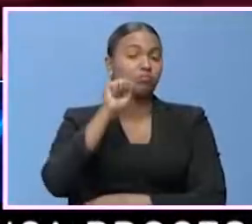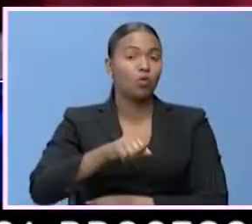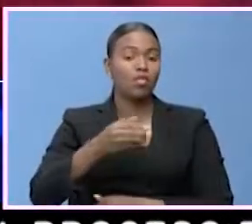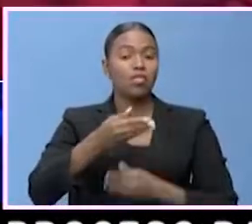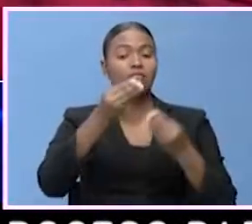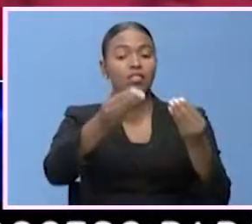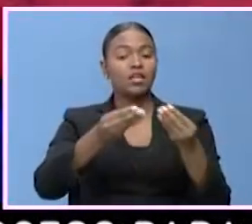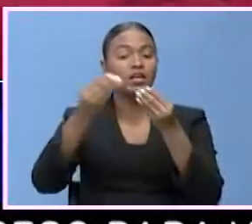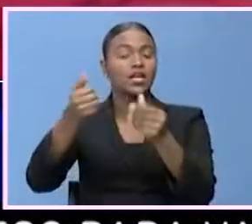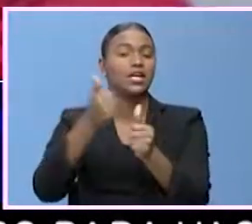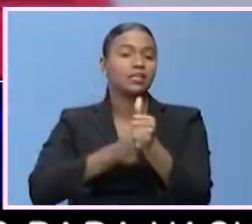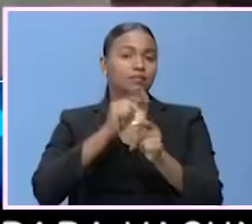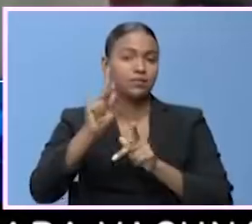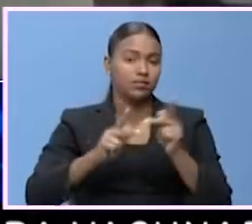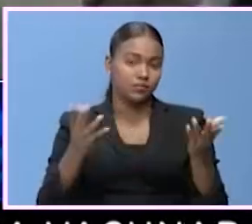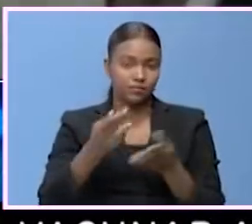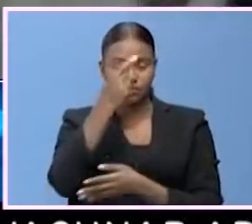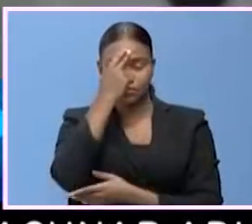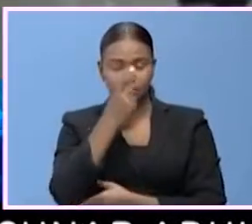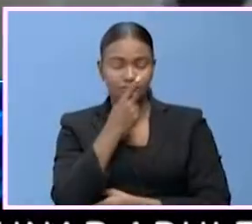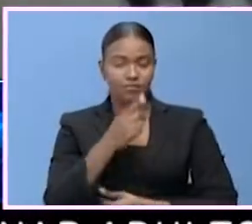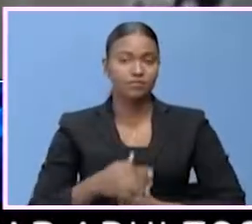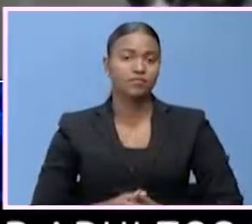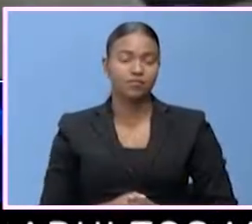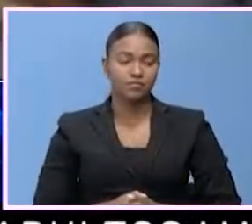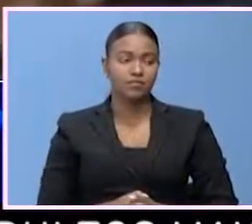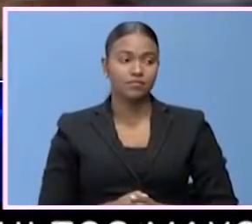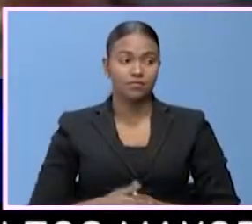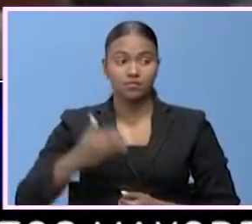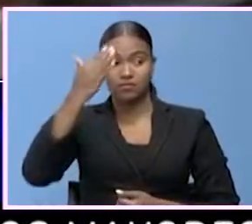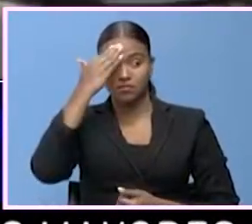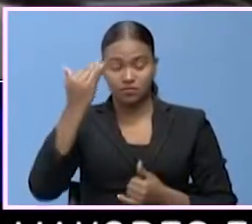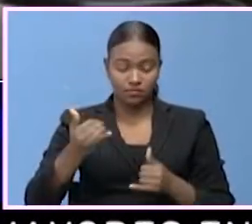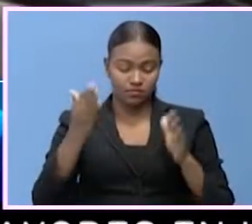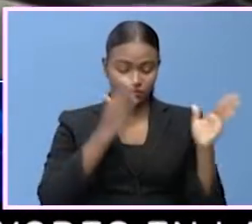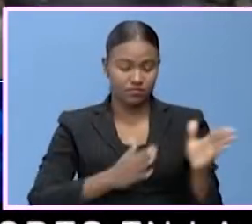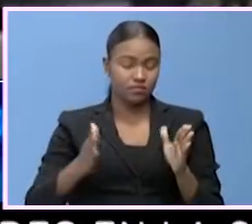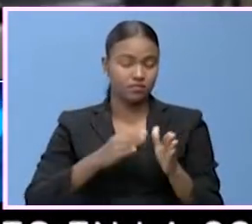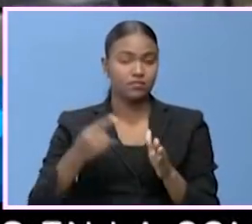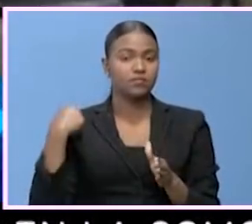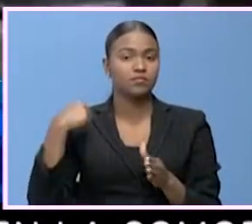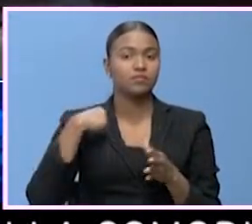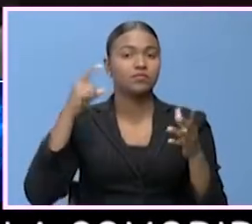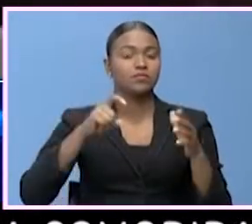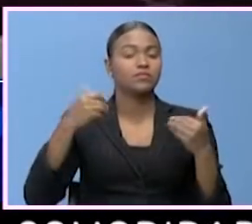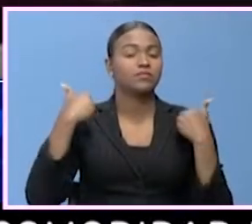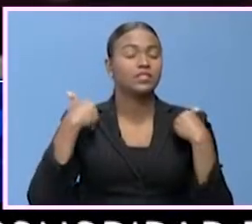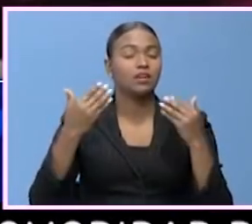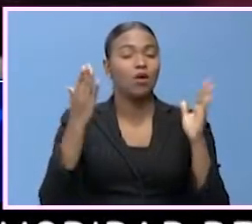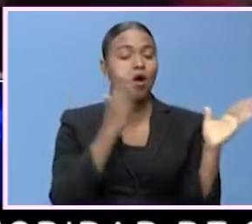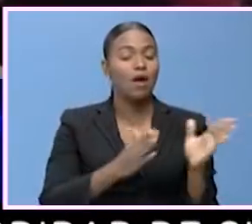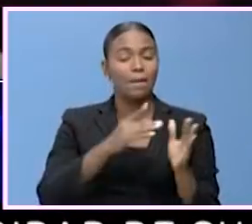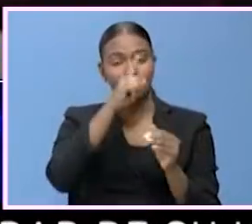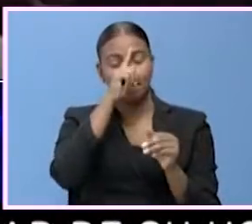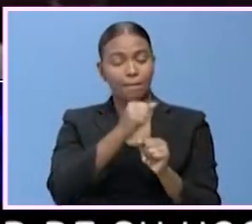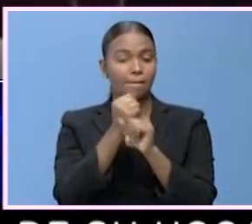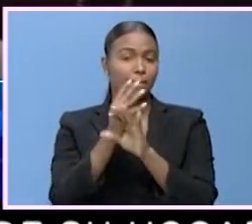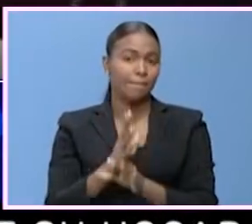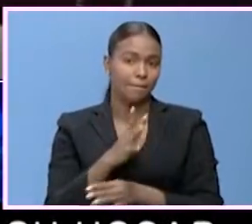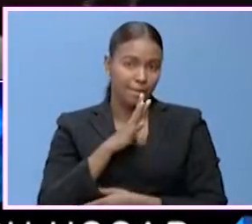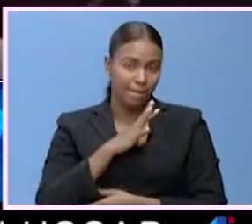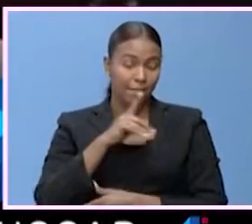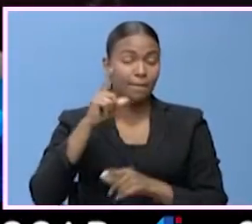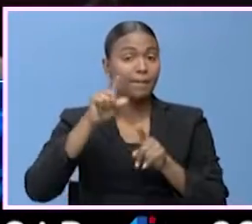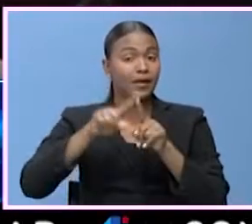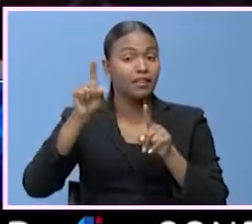a cada rincón del país. Saben que esto es un proceso que hemos querido iniciarlo para abarcar lo más posible, pero queremos que sea en